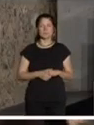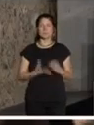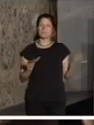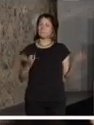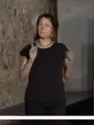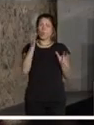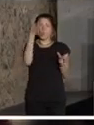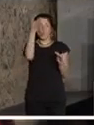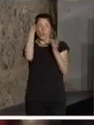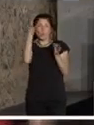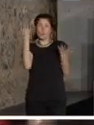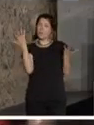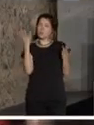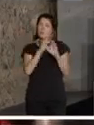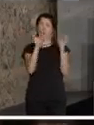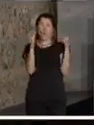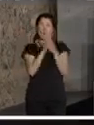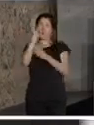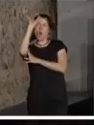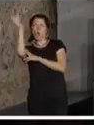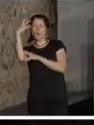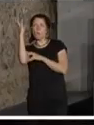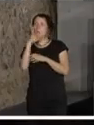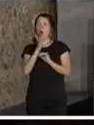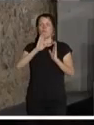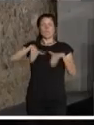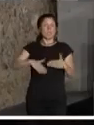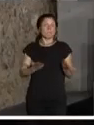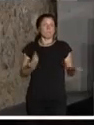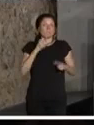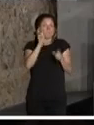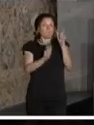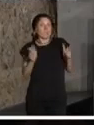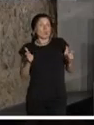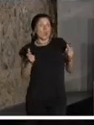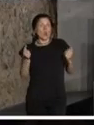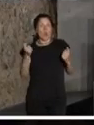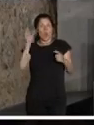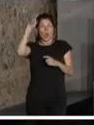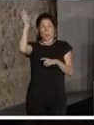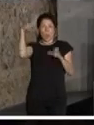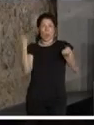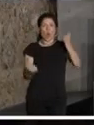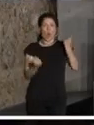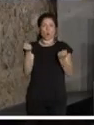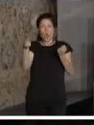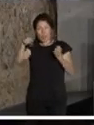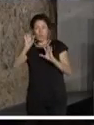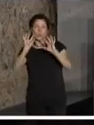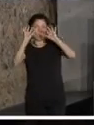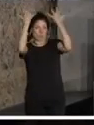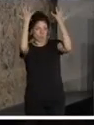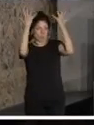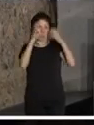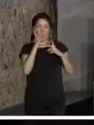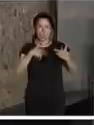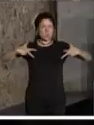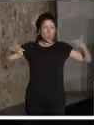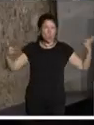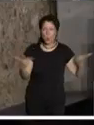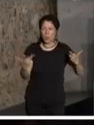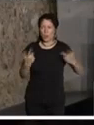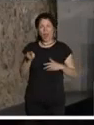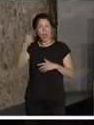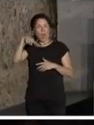solo un detalle con el colectivo de ambulancias porque al final la gente que conduce las ambulancias son los que nos salvan en una urgencia